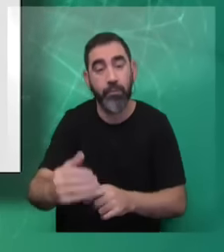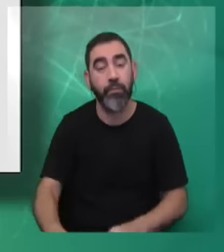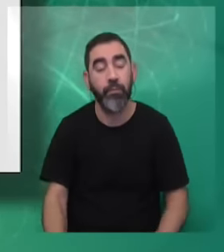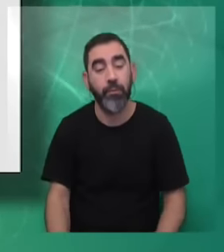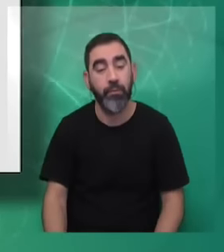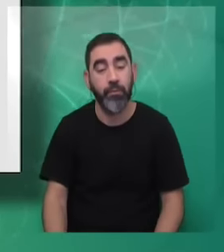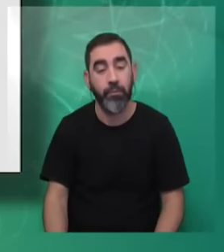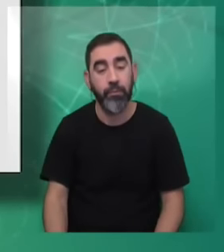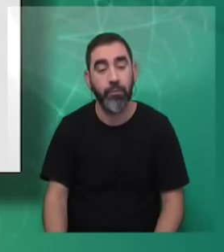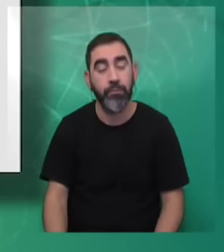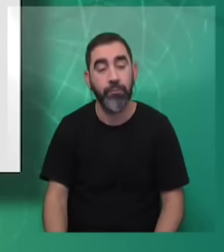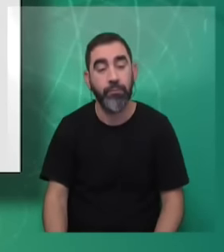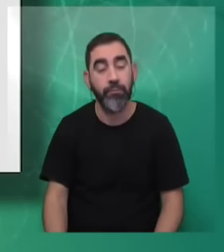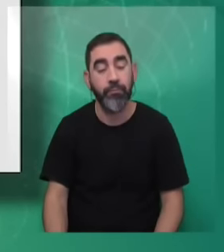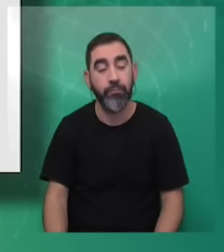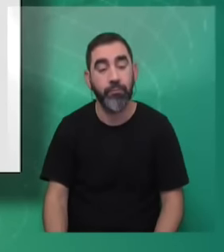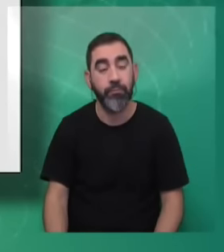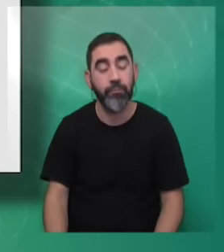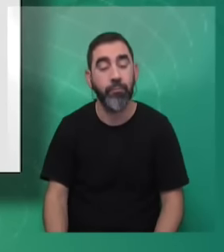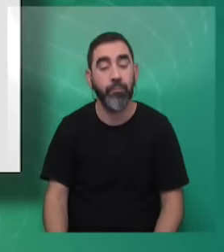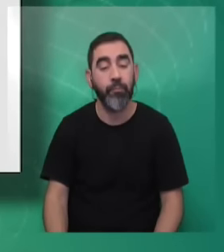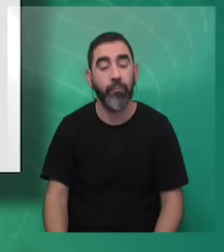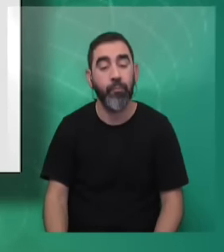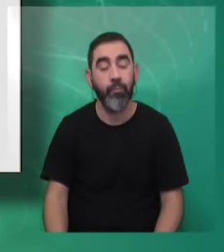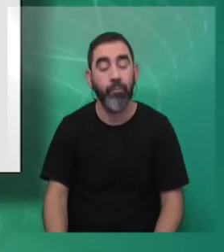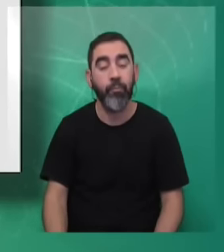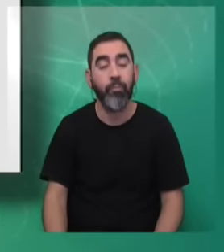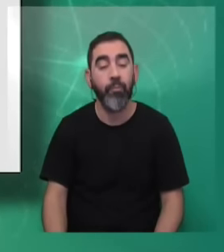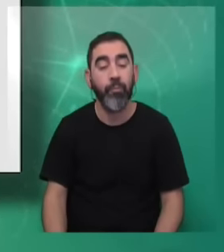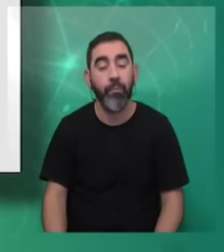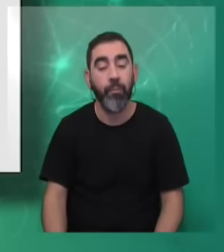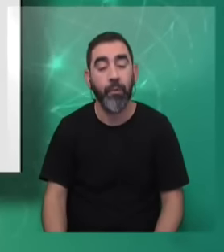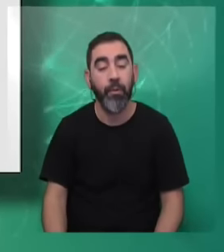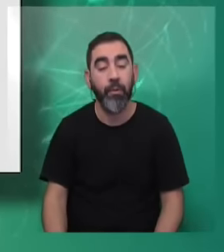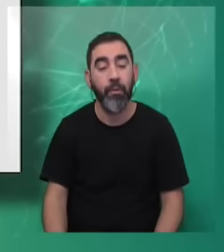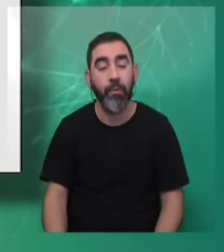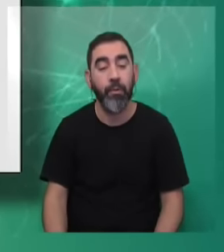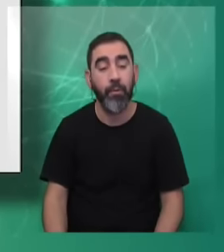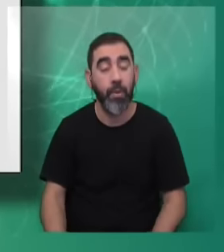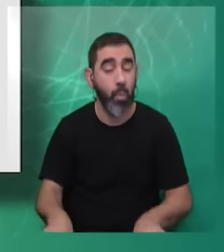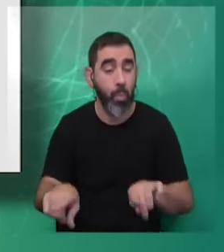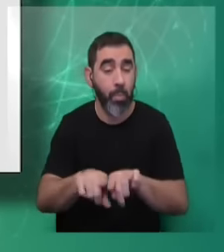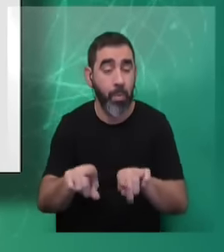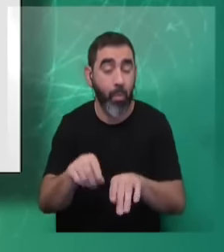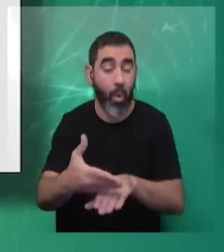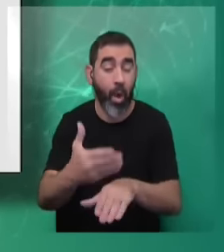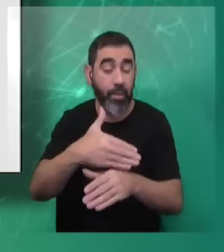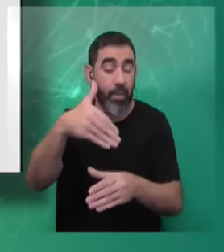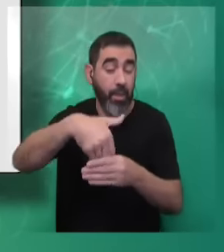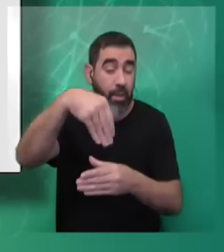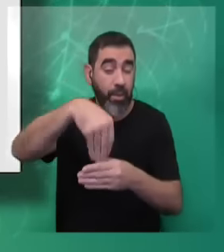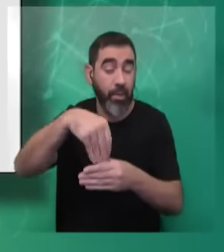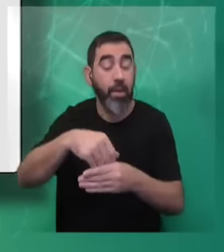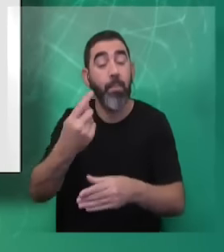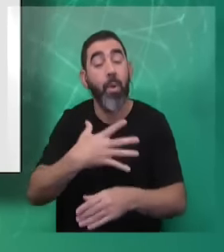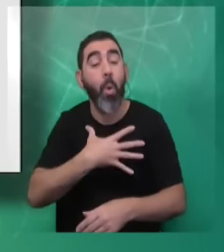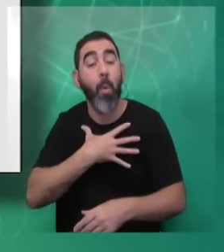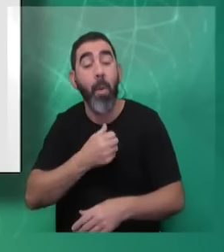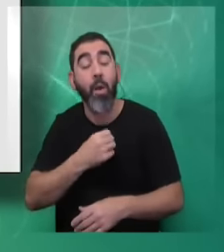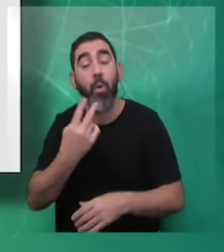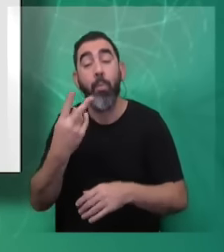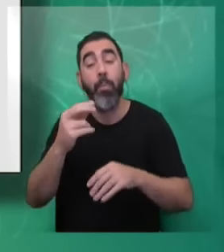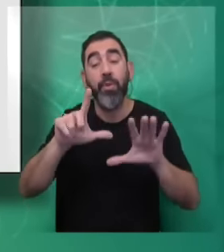a octubre hoy el frente amplio reúne 45 por de las intenciones de Voto se mantiene igual que antes de las internas sin embargo el Partido Nacional